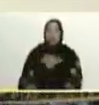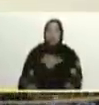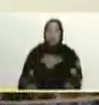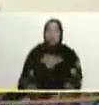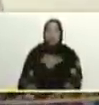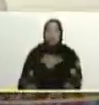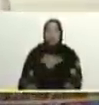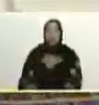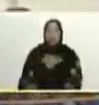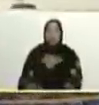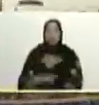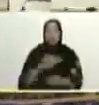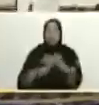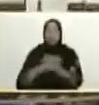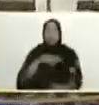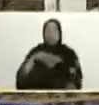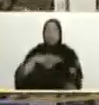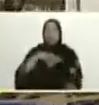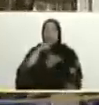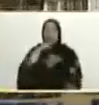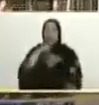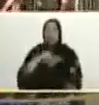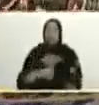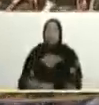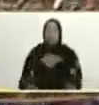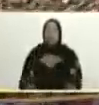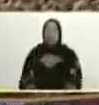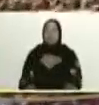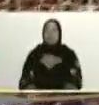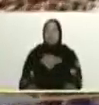Prepararnos para la victoria permanente.